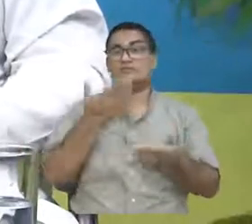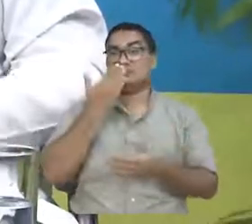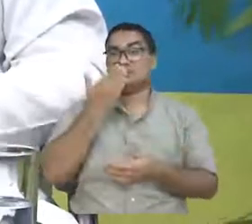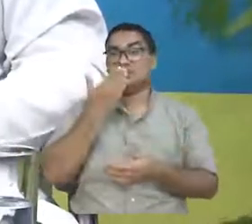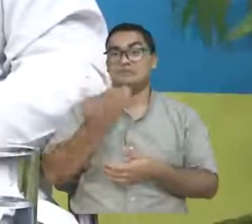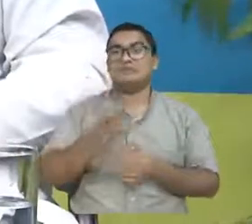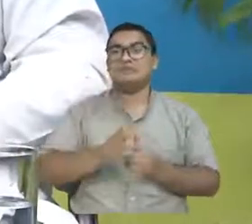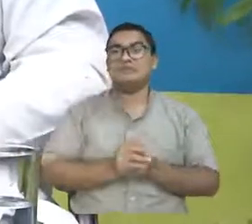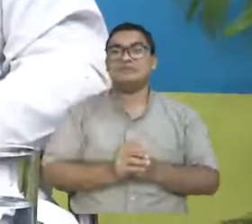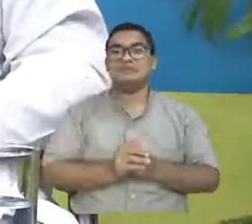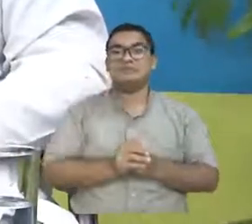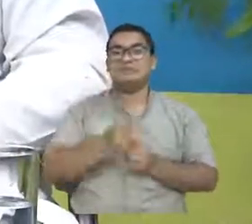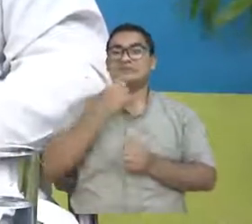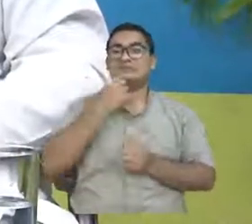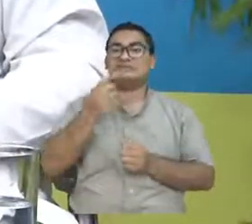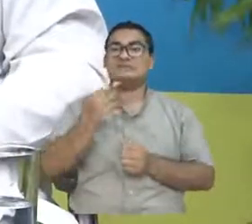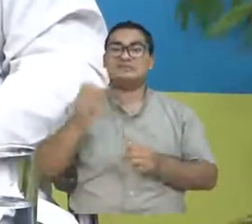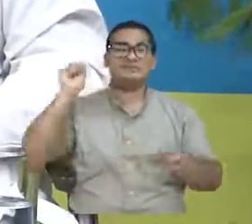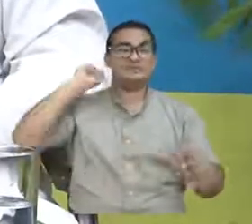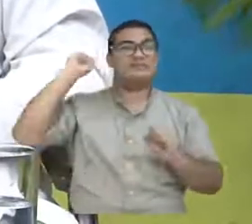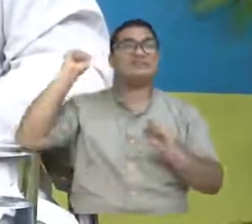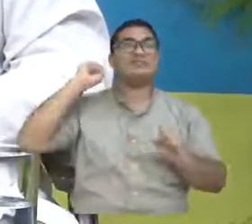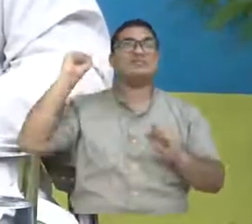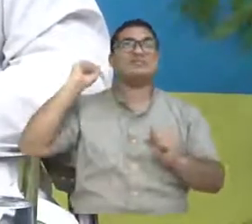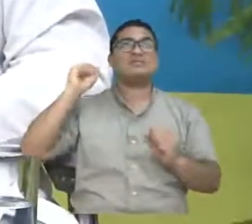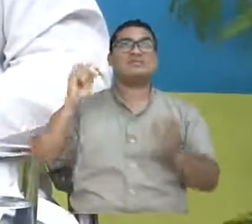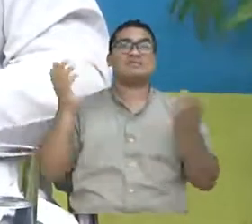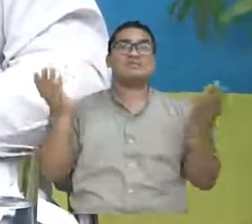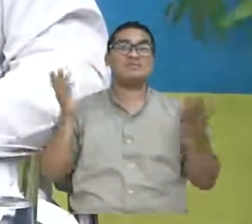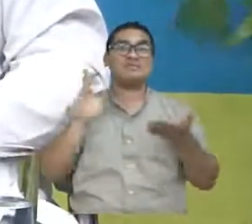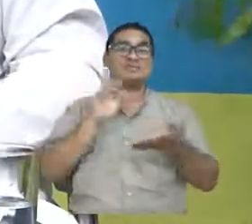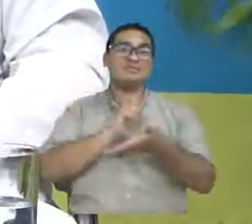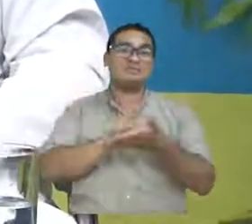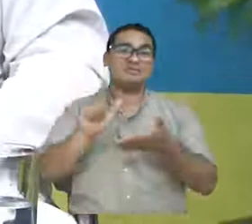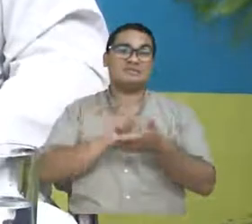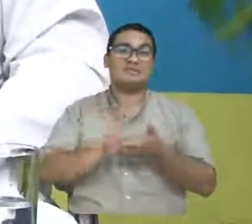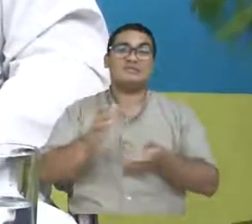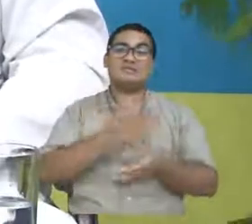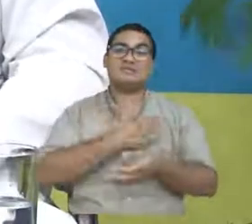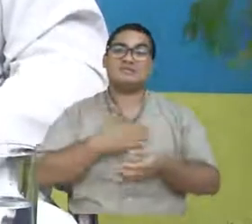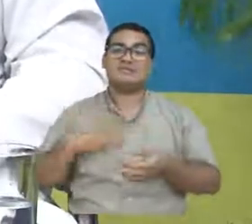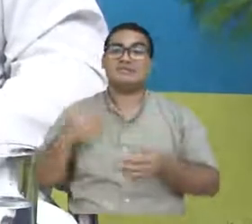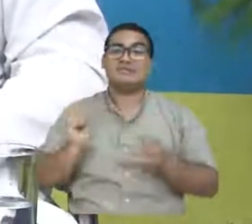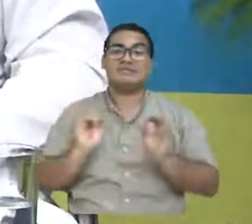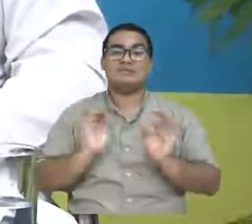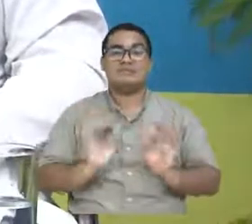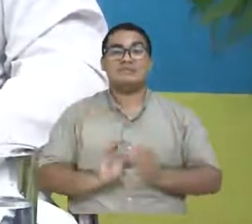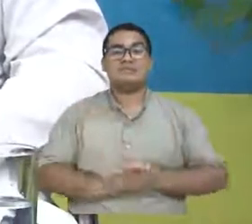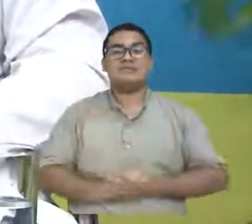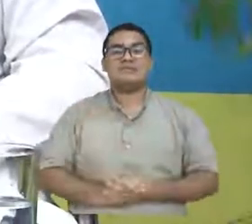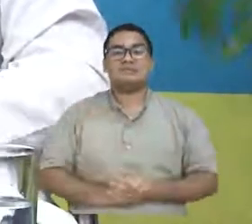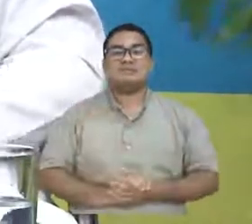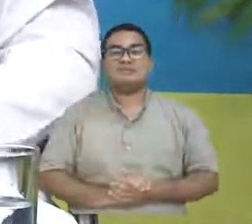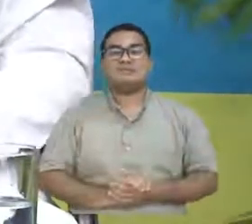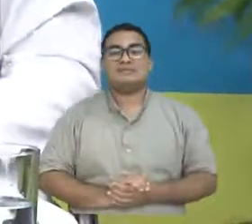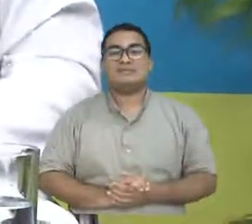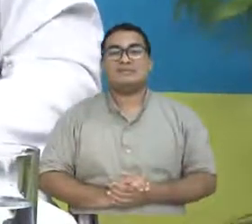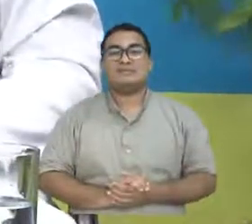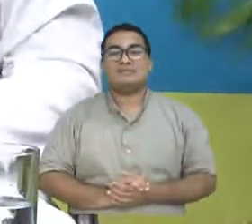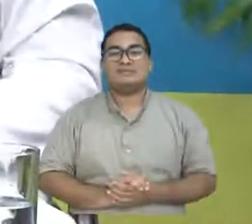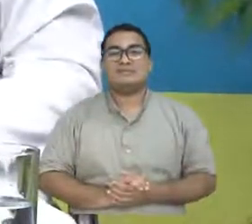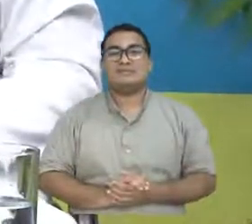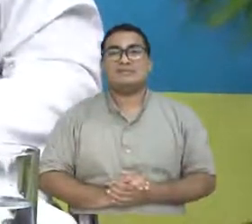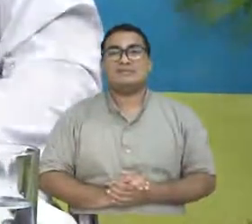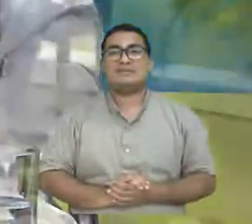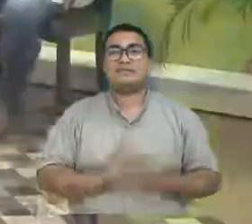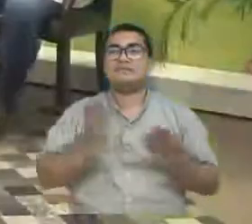decirlo, esos tipos de toallas son más limpias que las que son mediante mientras la oscuridad.